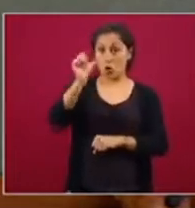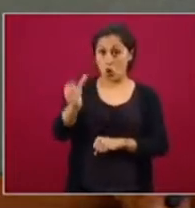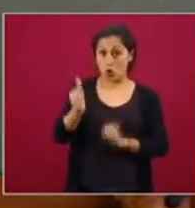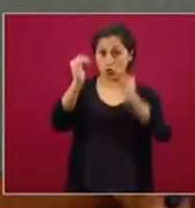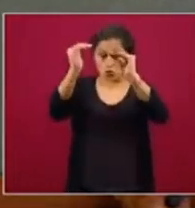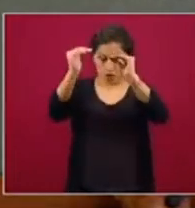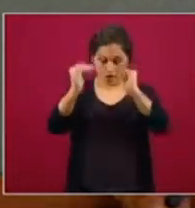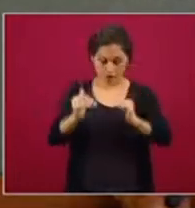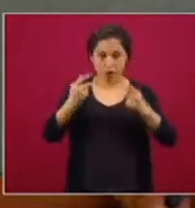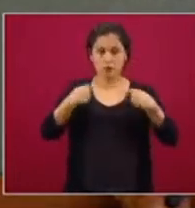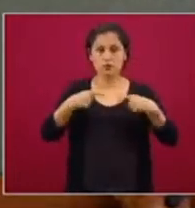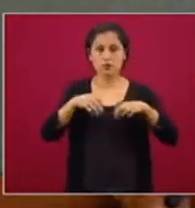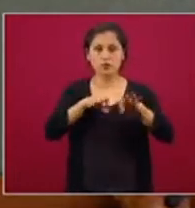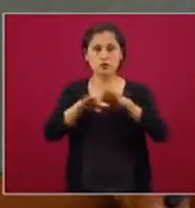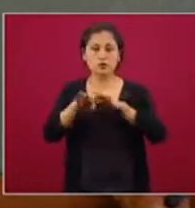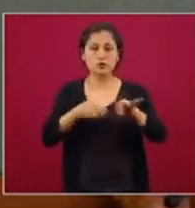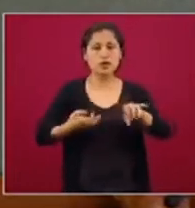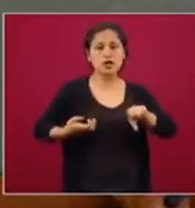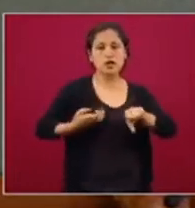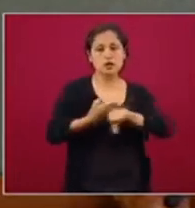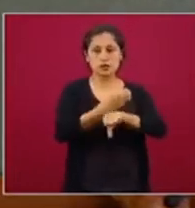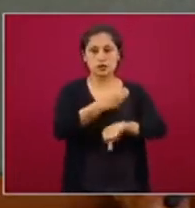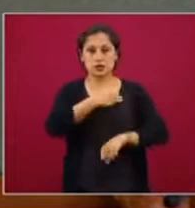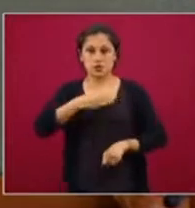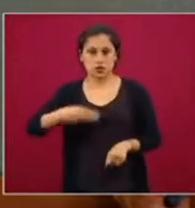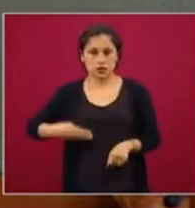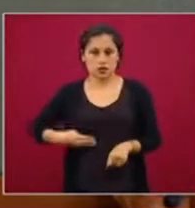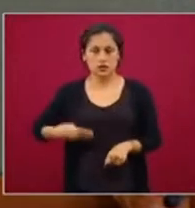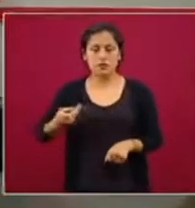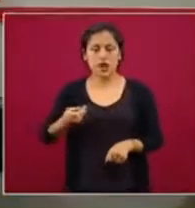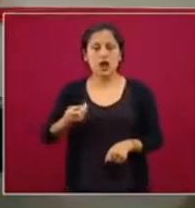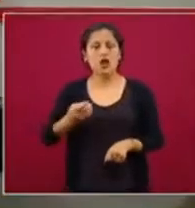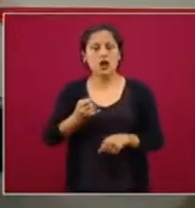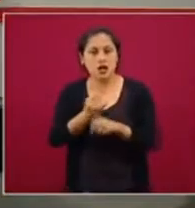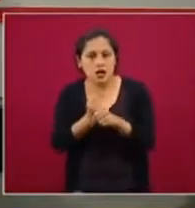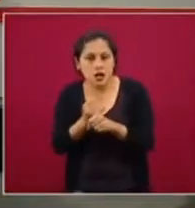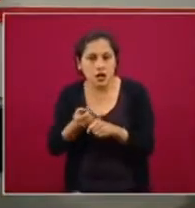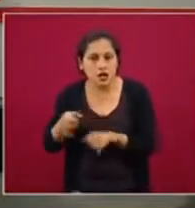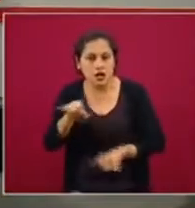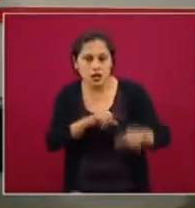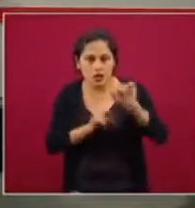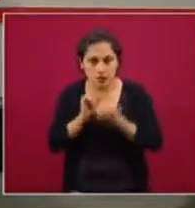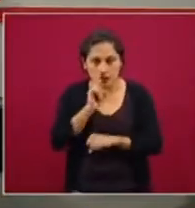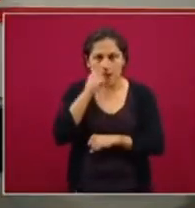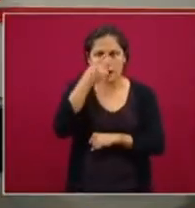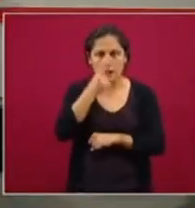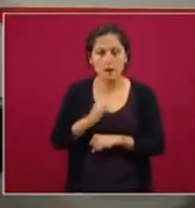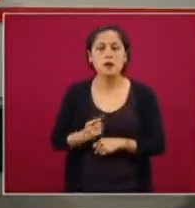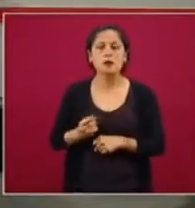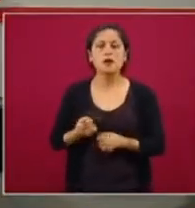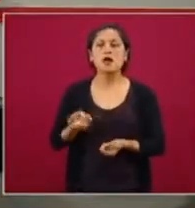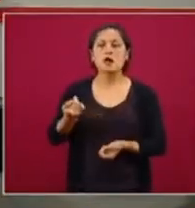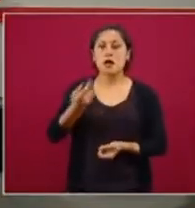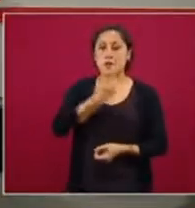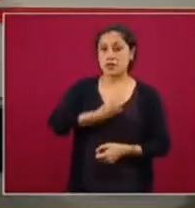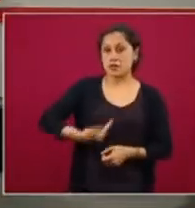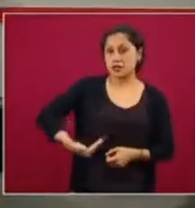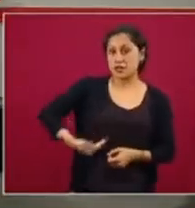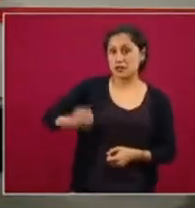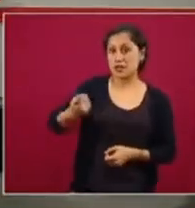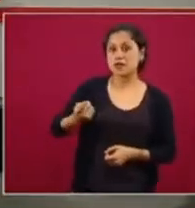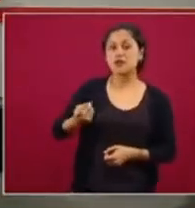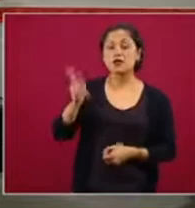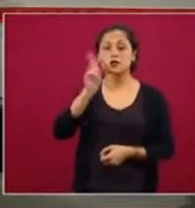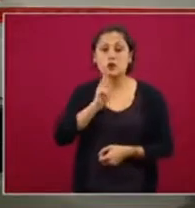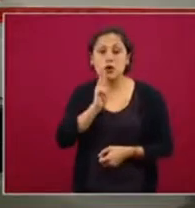gobierno, estatal o municipal, se aplica? ¿Cuántas pruebas se le han hecho al presidente de la República? Gracias.